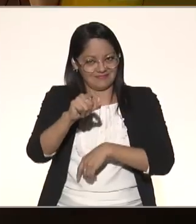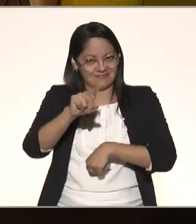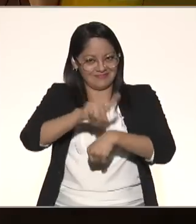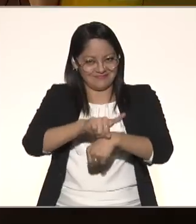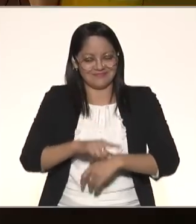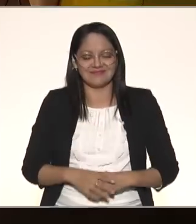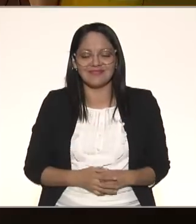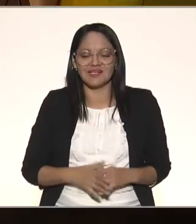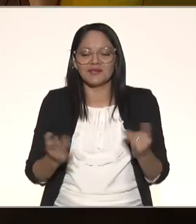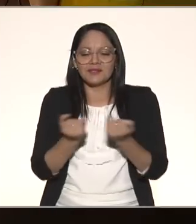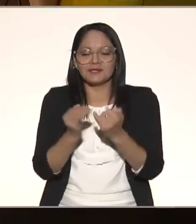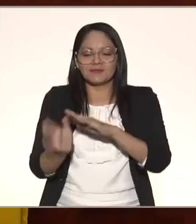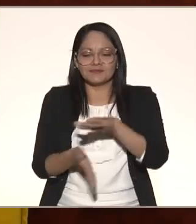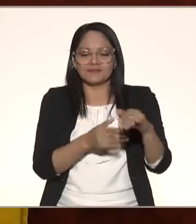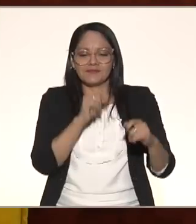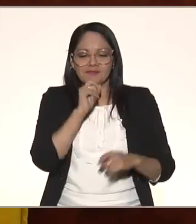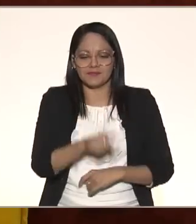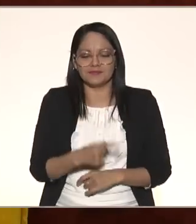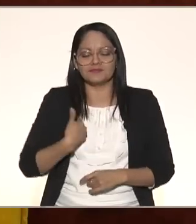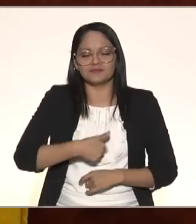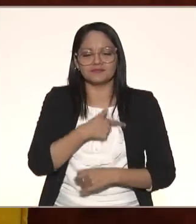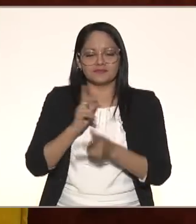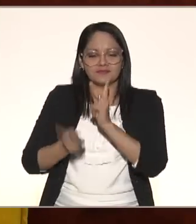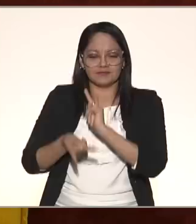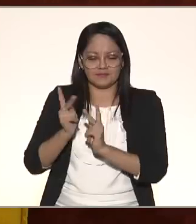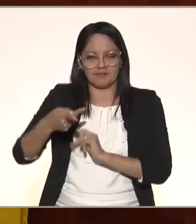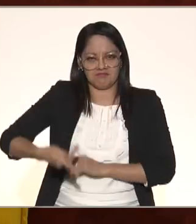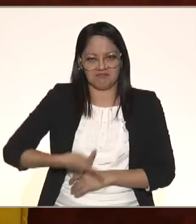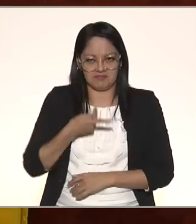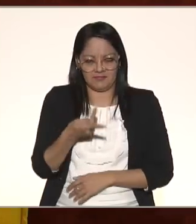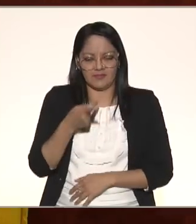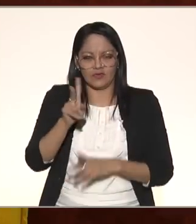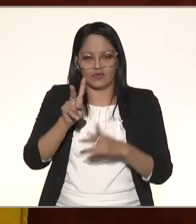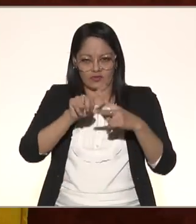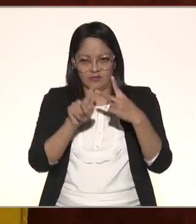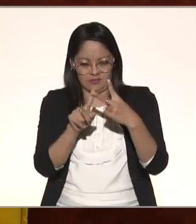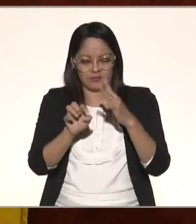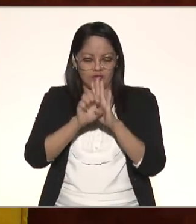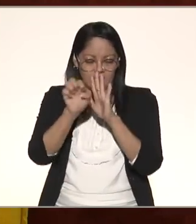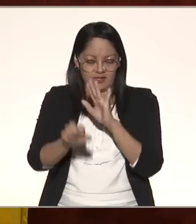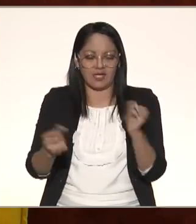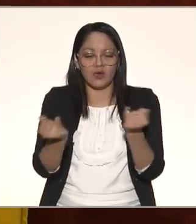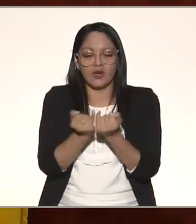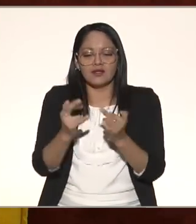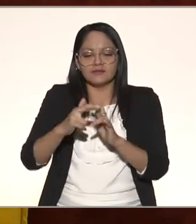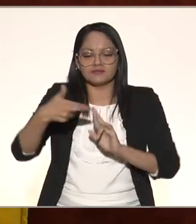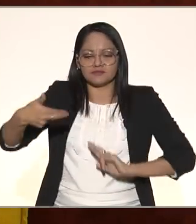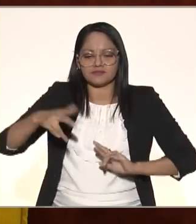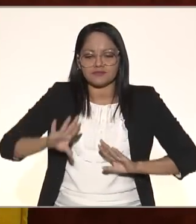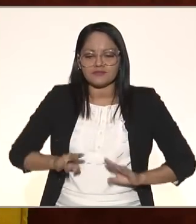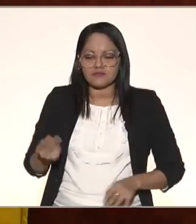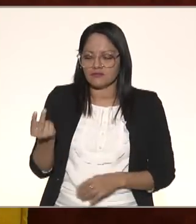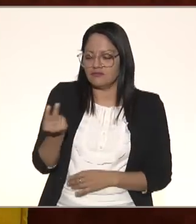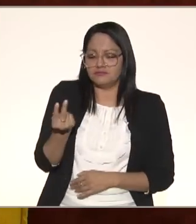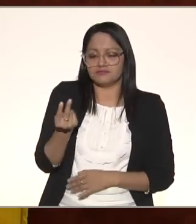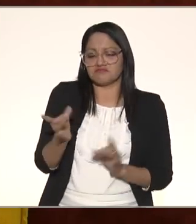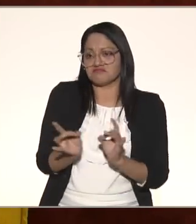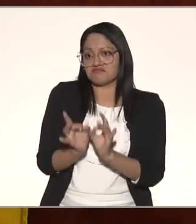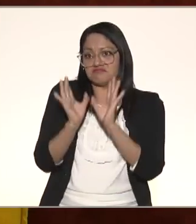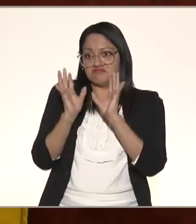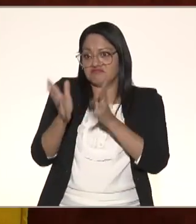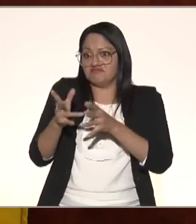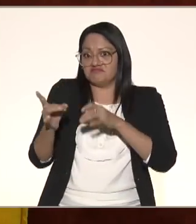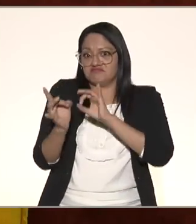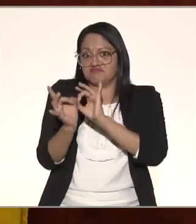también nos preguntaban sobre dos situaciones bueno si ya en la relación de pareja todo se da por hecho